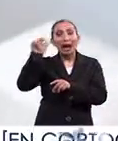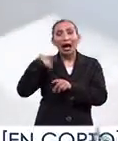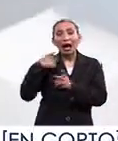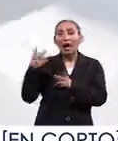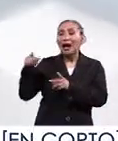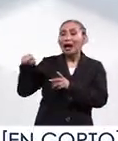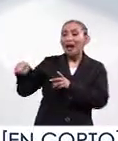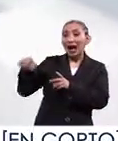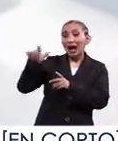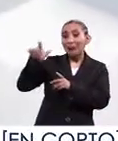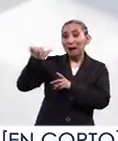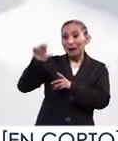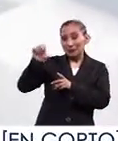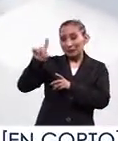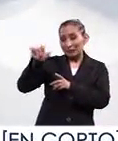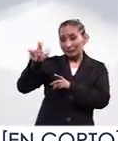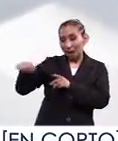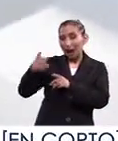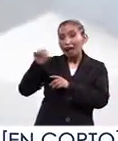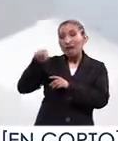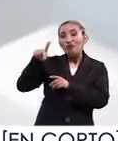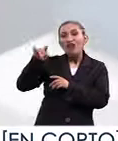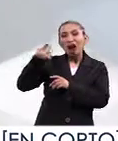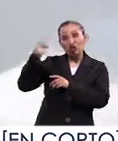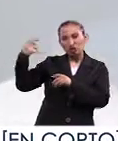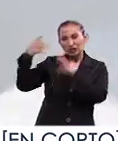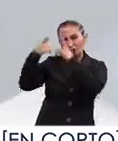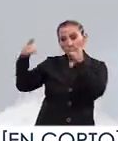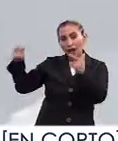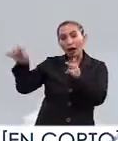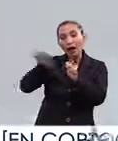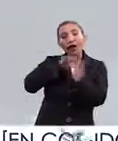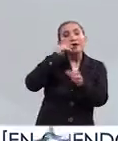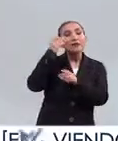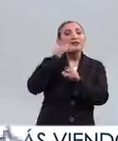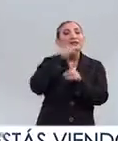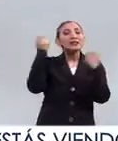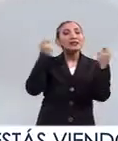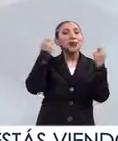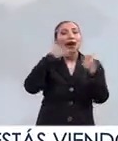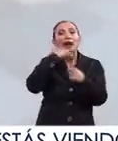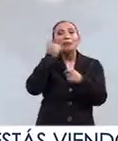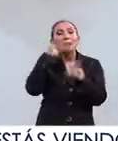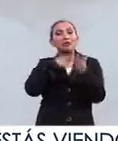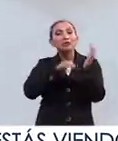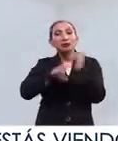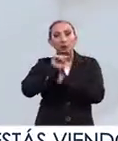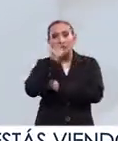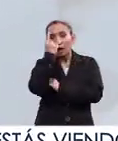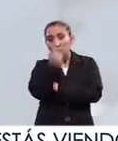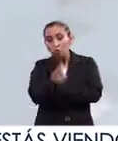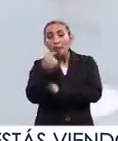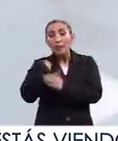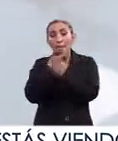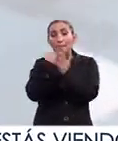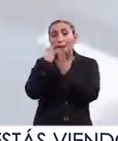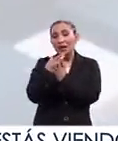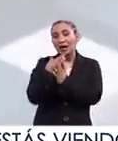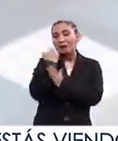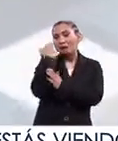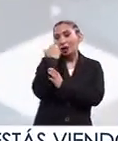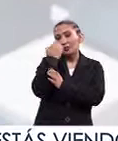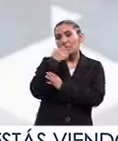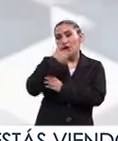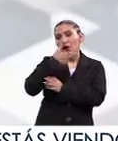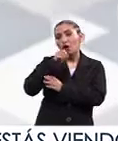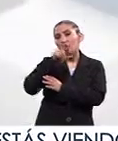cronista Álvar Núñez Cabeza de Vaca, representó a México en el Festival de Berlín de 1991 y en los premios de la Academia